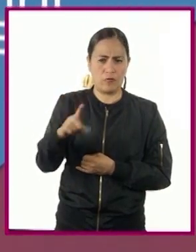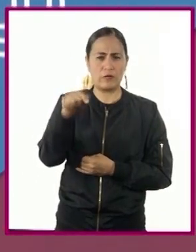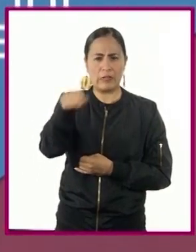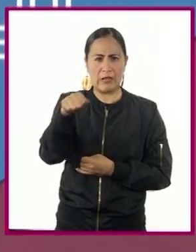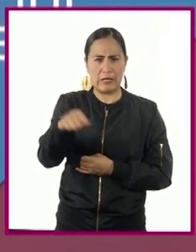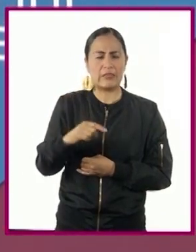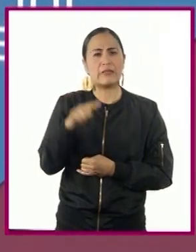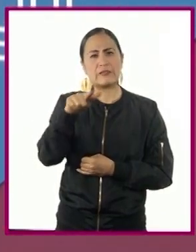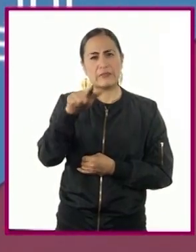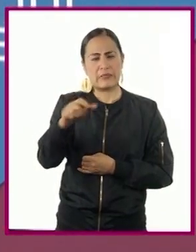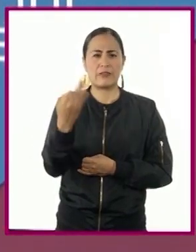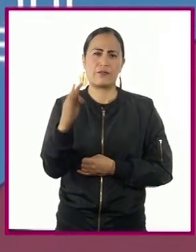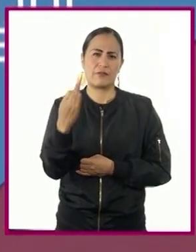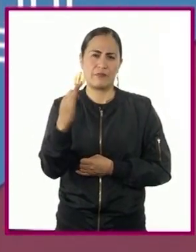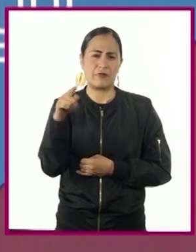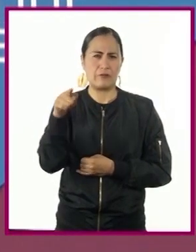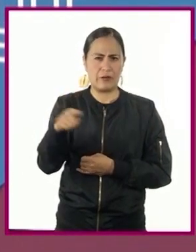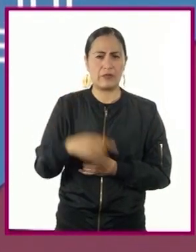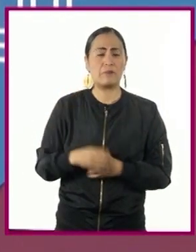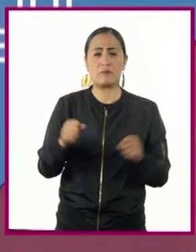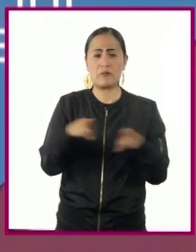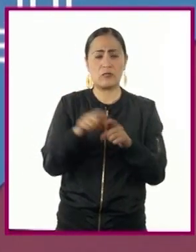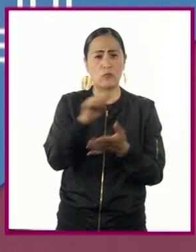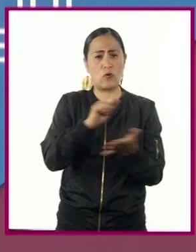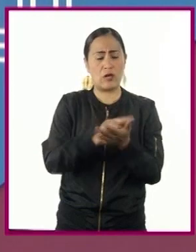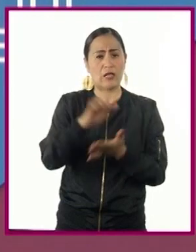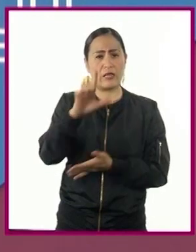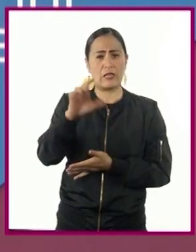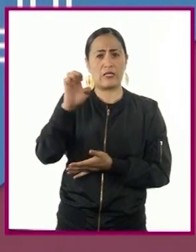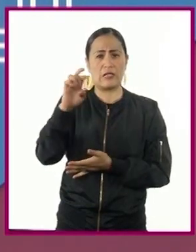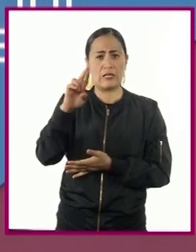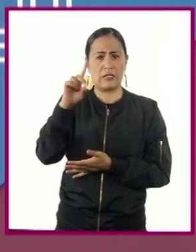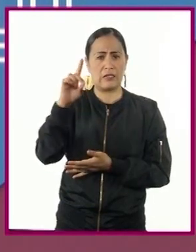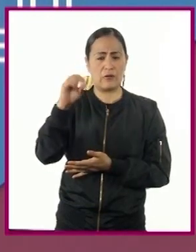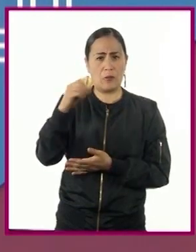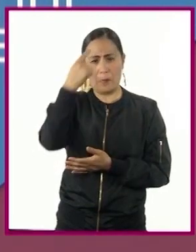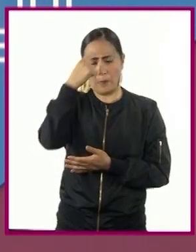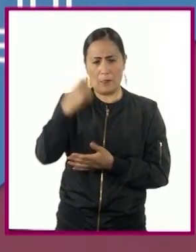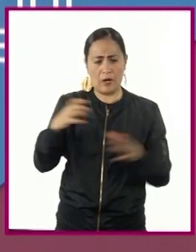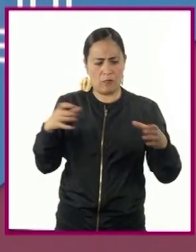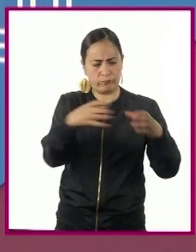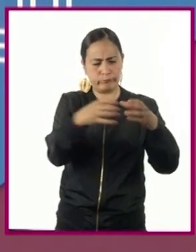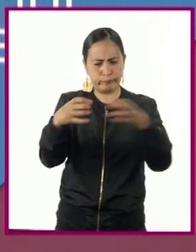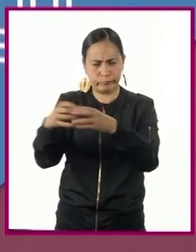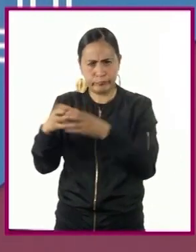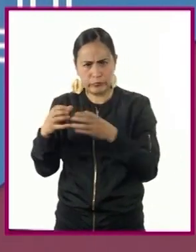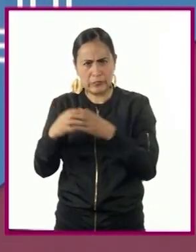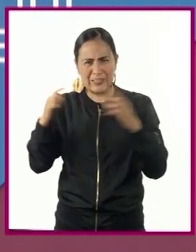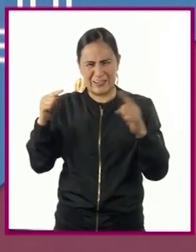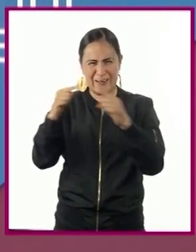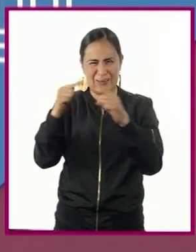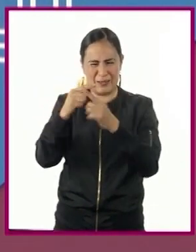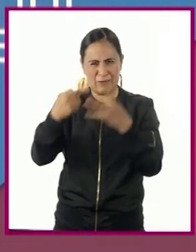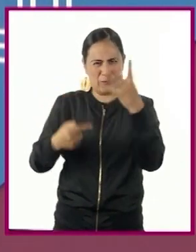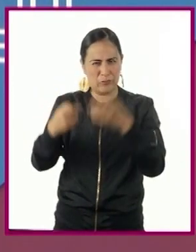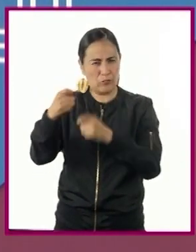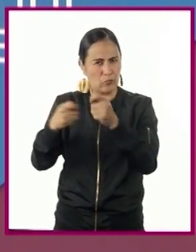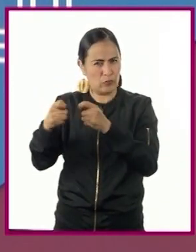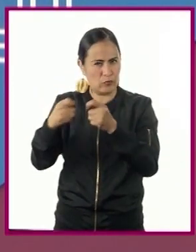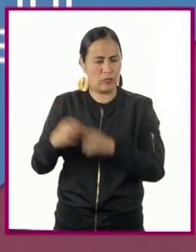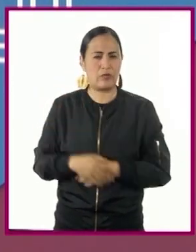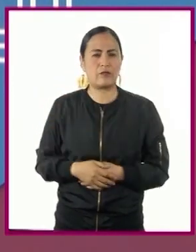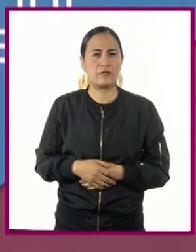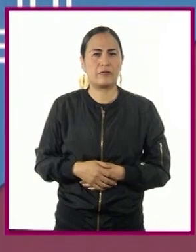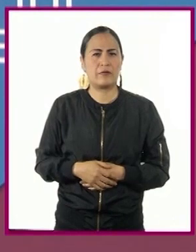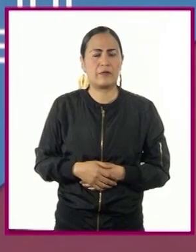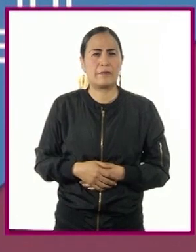febrero. Se promulgó asimismo la Ley Lerdo para secularizar los bienes de las corporaciones eclesiásticas y civiles, dando inicio al